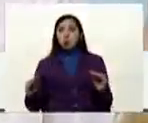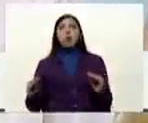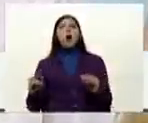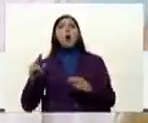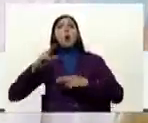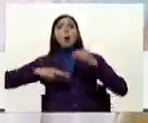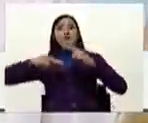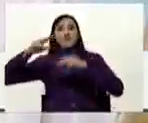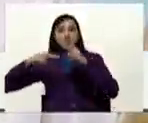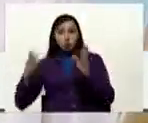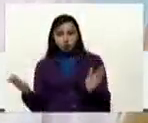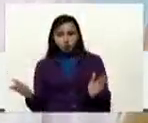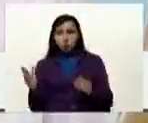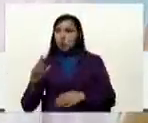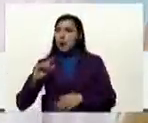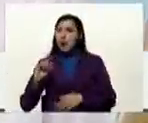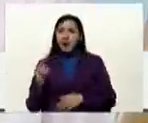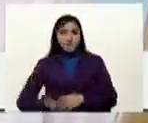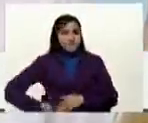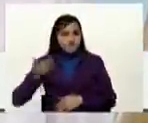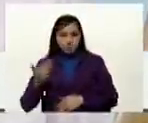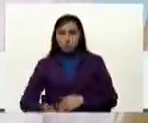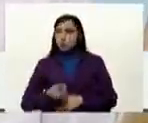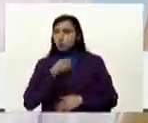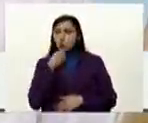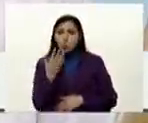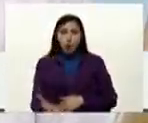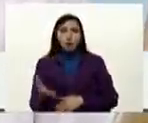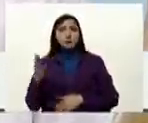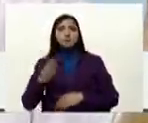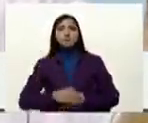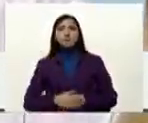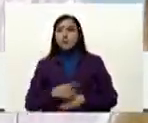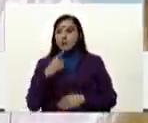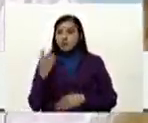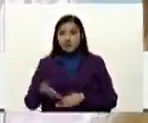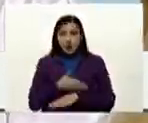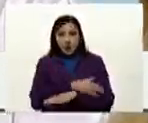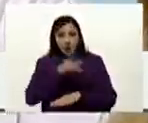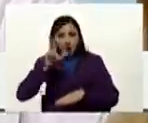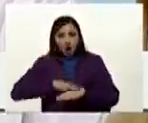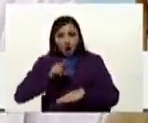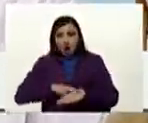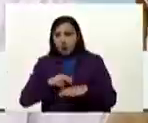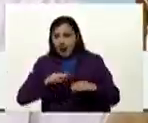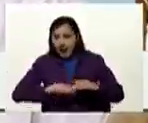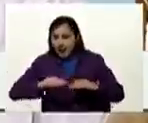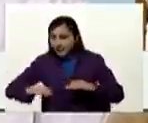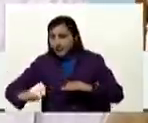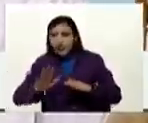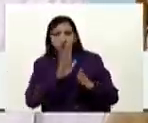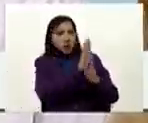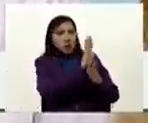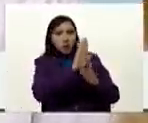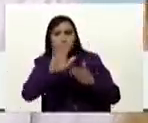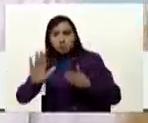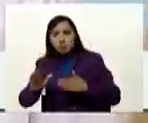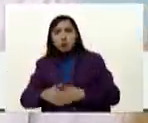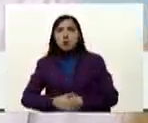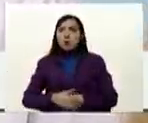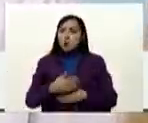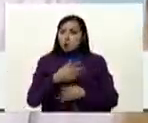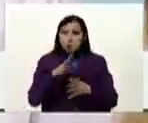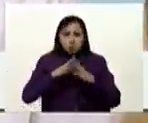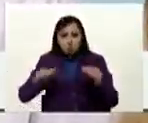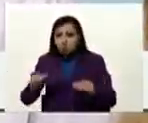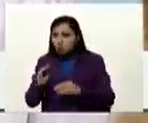infraestructura que es de primera, donde estamos hablando, como decía la doctora Magali, hablando de porcelanatos en las paredes, cada uno de los detalles de infraestructura se